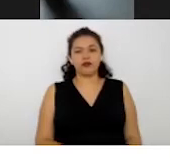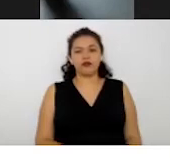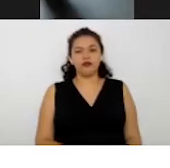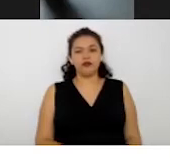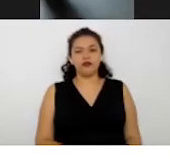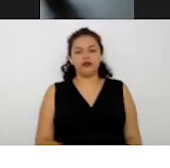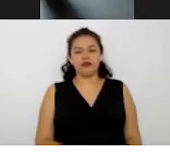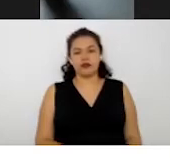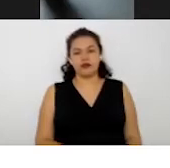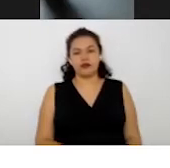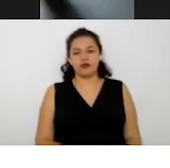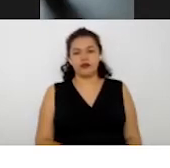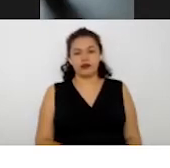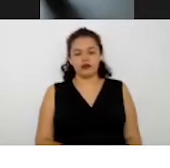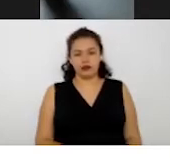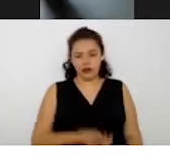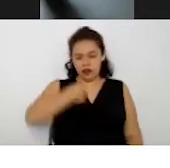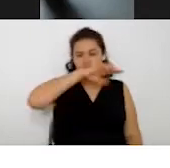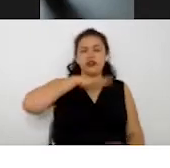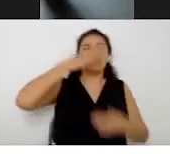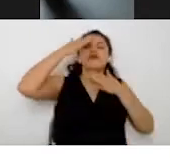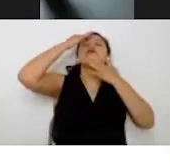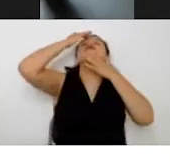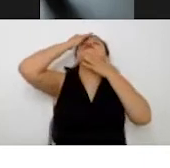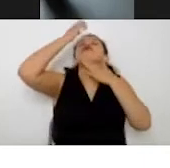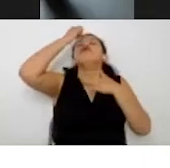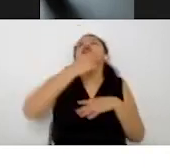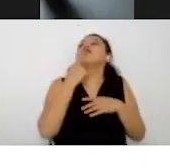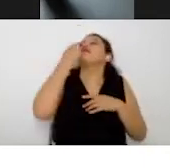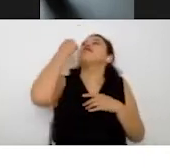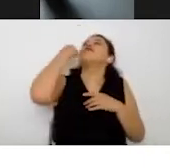¿hasta qué punto dijimos que íbamos a levantar la cabeza para despejar la vía aérea?